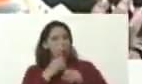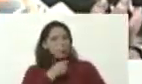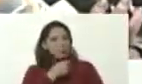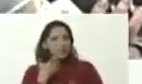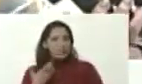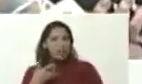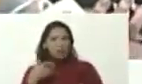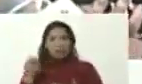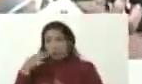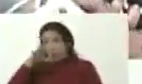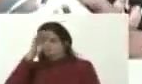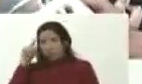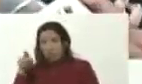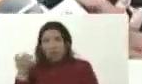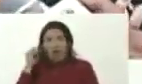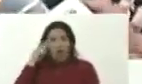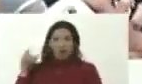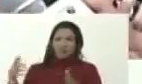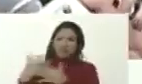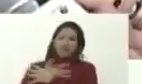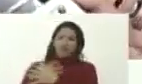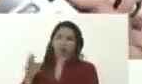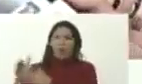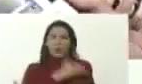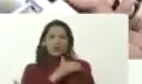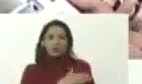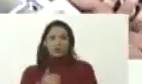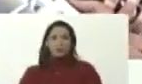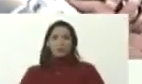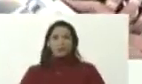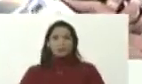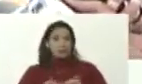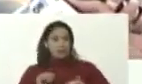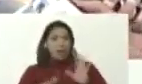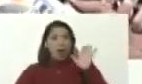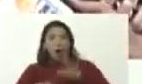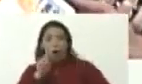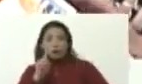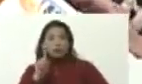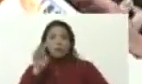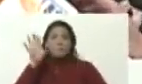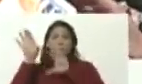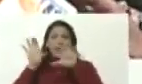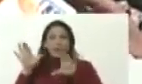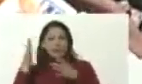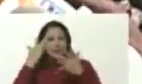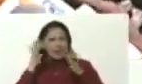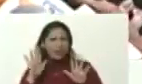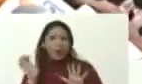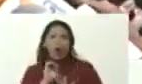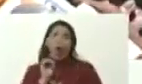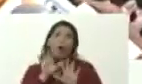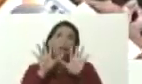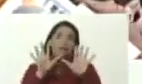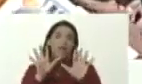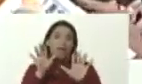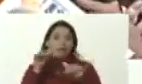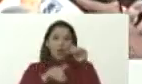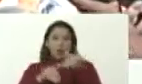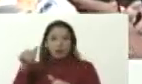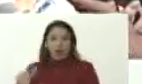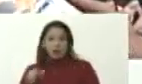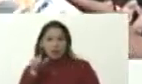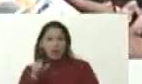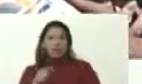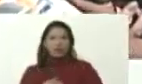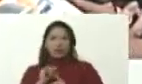están en muchas contradicciones, muchas contradicciones. Ya van por 11 países apenas, creo, 11 o 10 que votaron eso. Después de